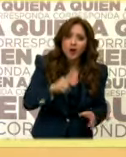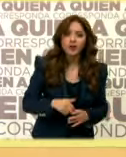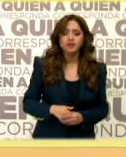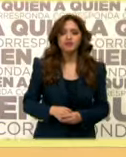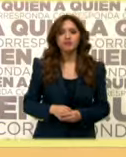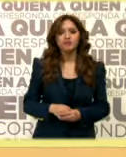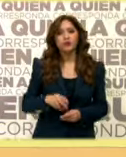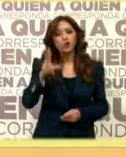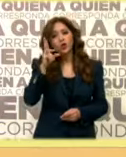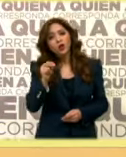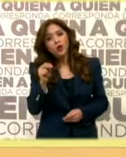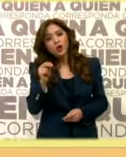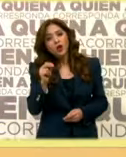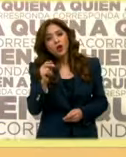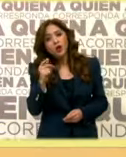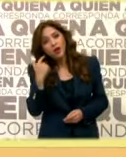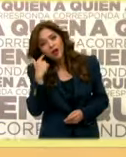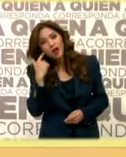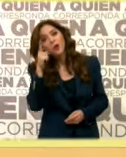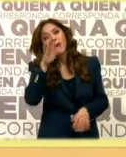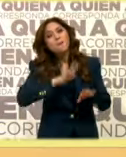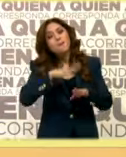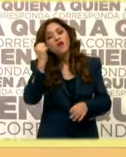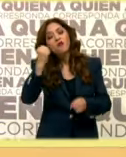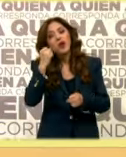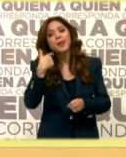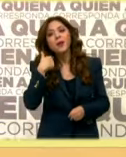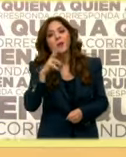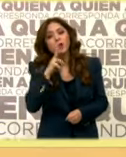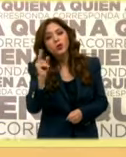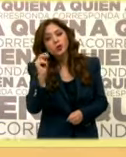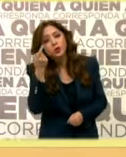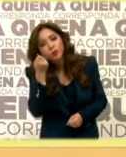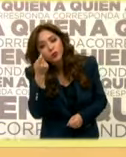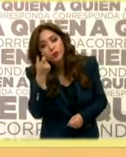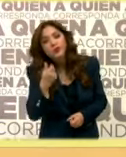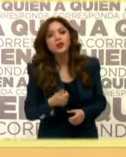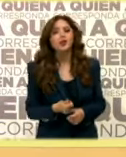No me escucha más cerca, bueno. Tienes que hablar más fuerte porque no te escuchamos, ¿eh? Tengo